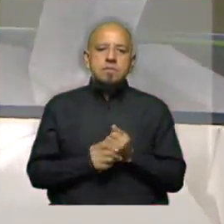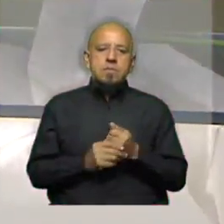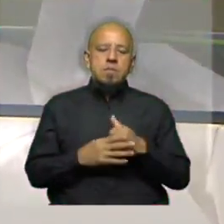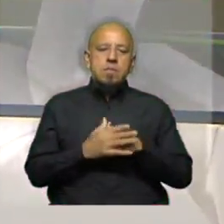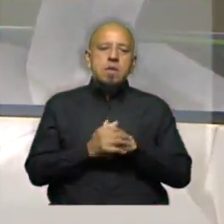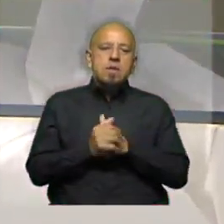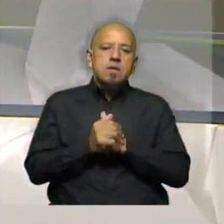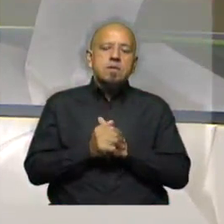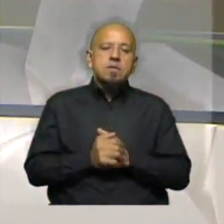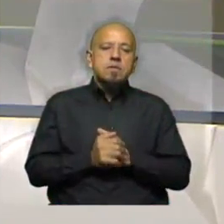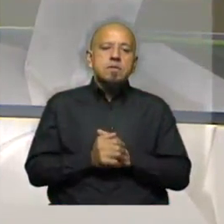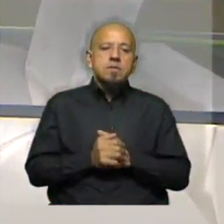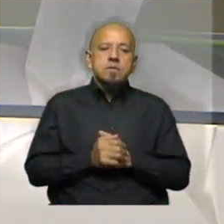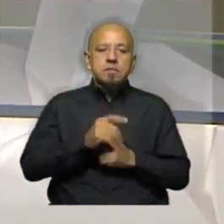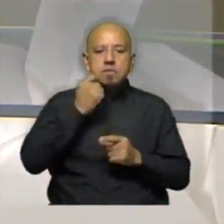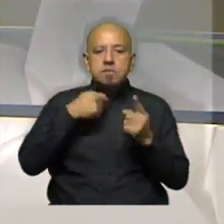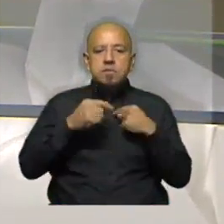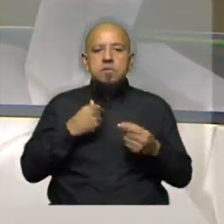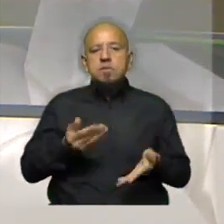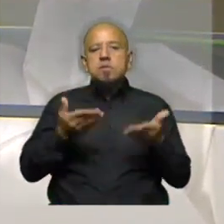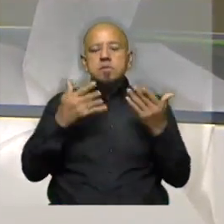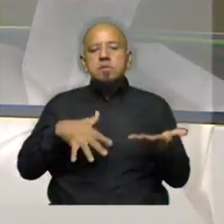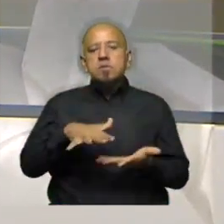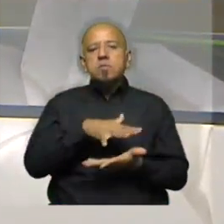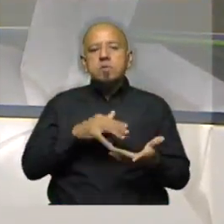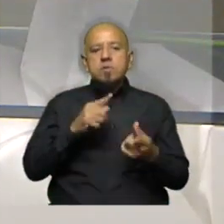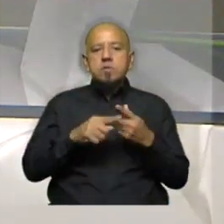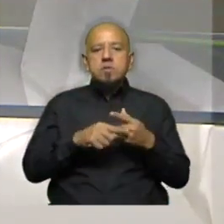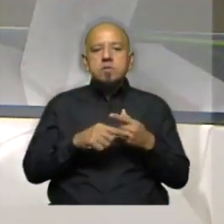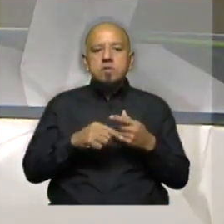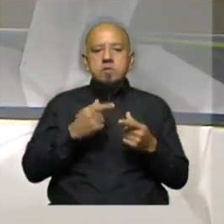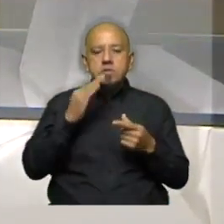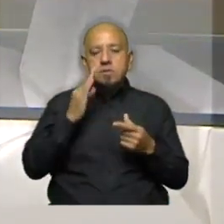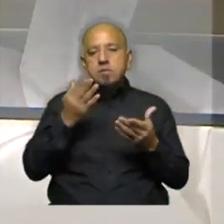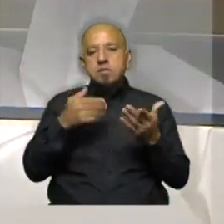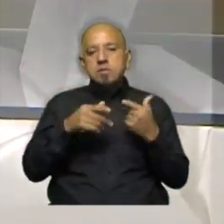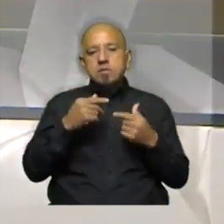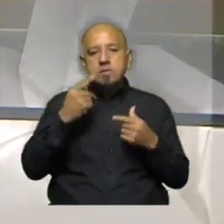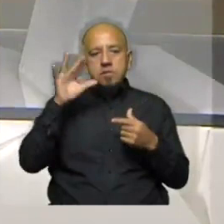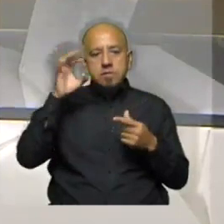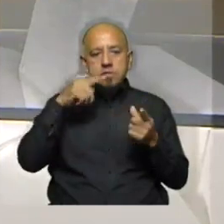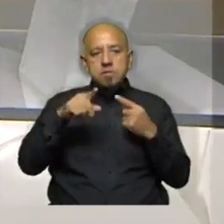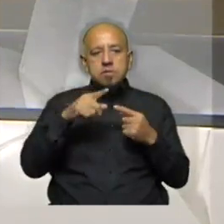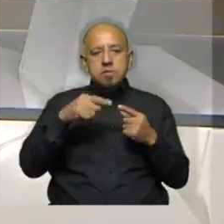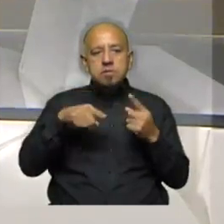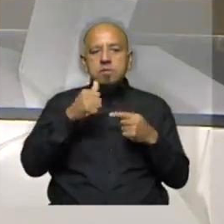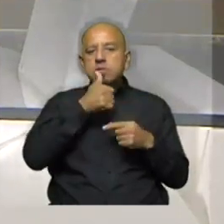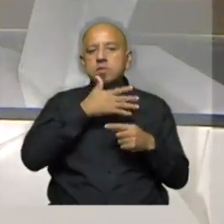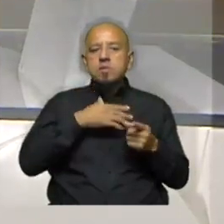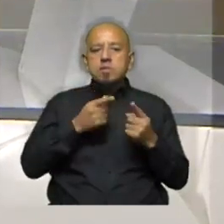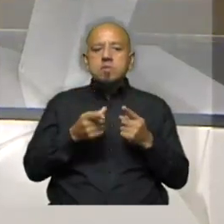Bueno, me gustan esas notas que realzan lugares de nuestra ciudad que ya conocemos, pero que está bueno siempre recordar y conocer más sobre su